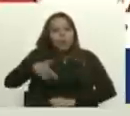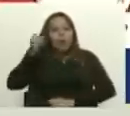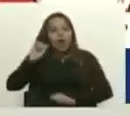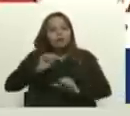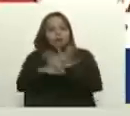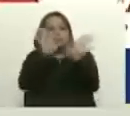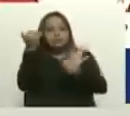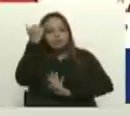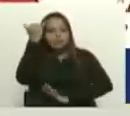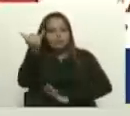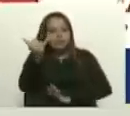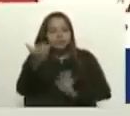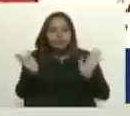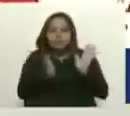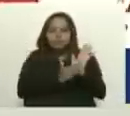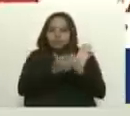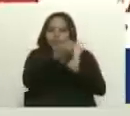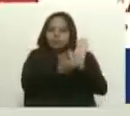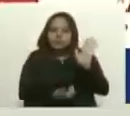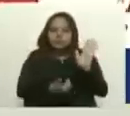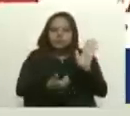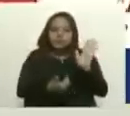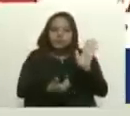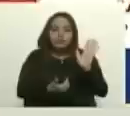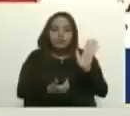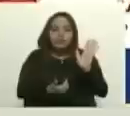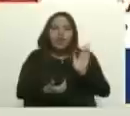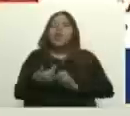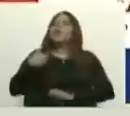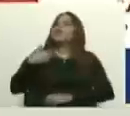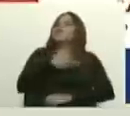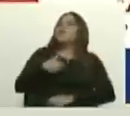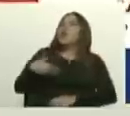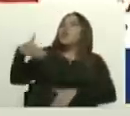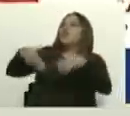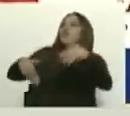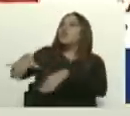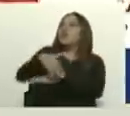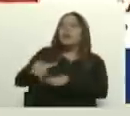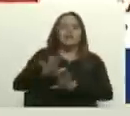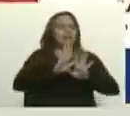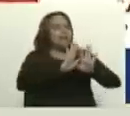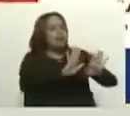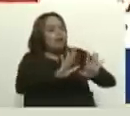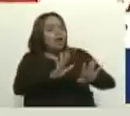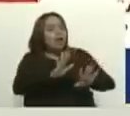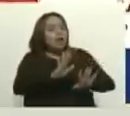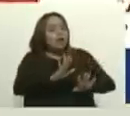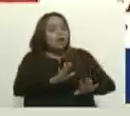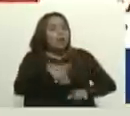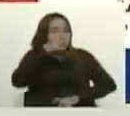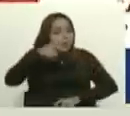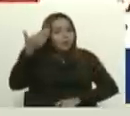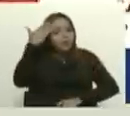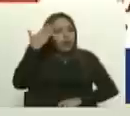argumentos para rebatir a los que vayan a pedir su voto en las calles, porque nuestro pueblo